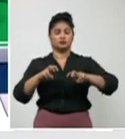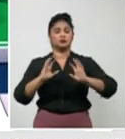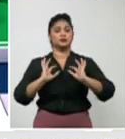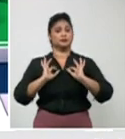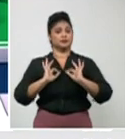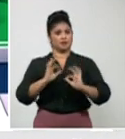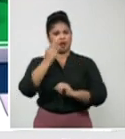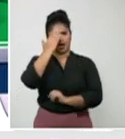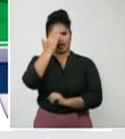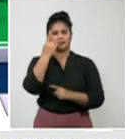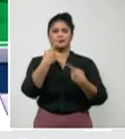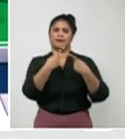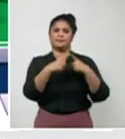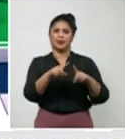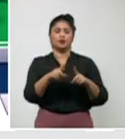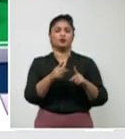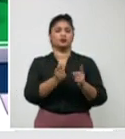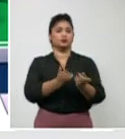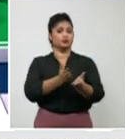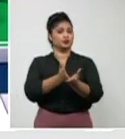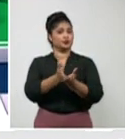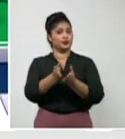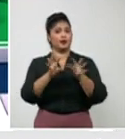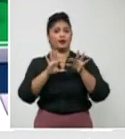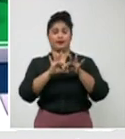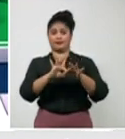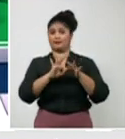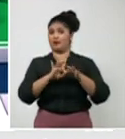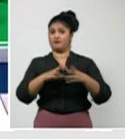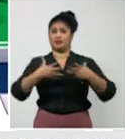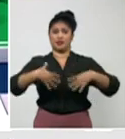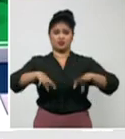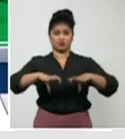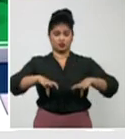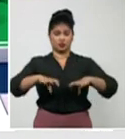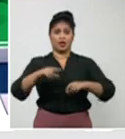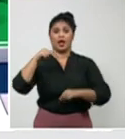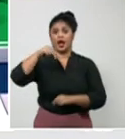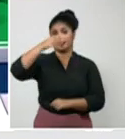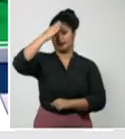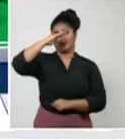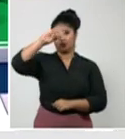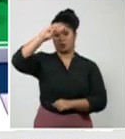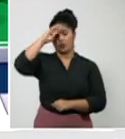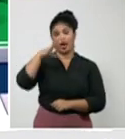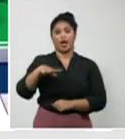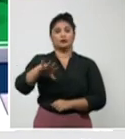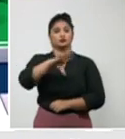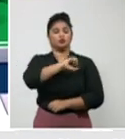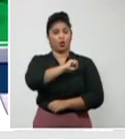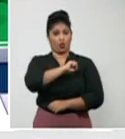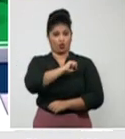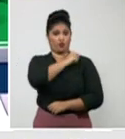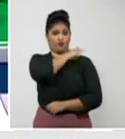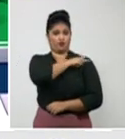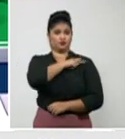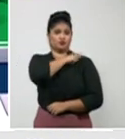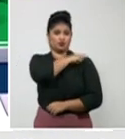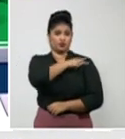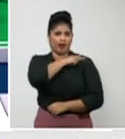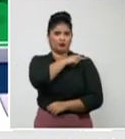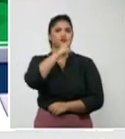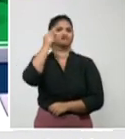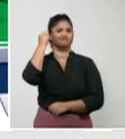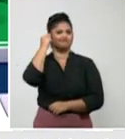muy ocupados, como están todos los consejos de defensa de nuestro país, para que realmente no se vaya de la mano